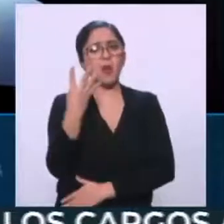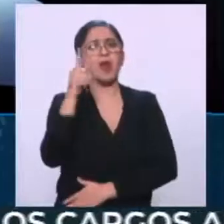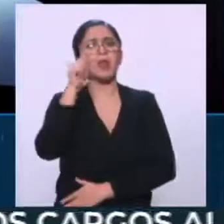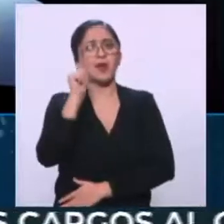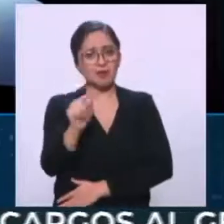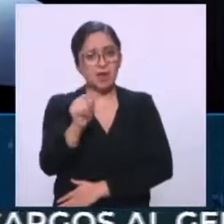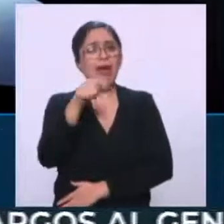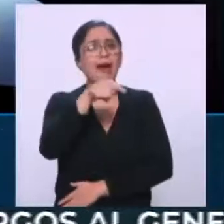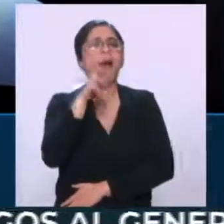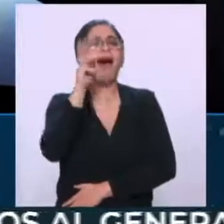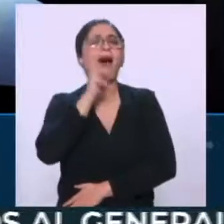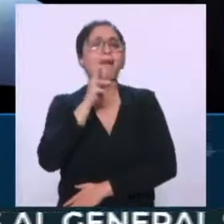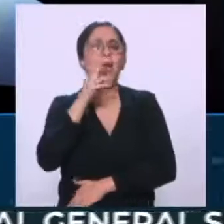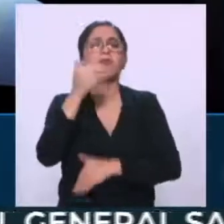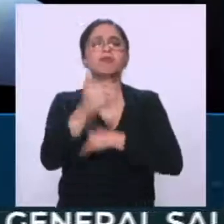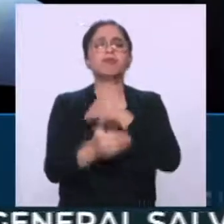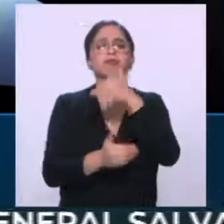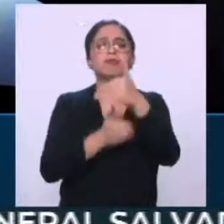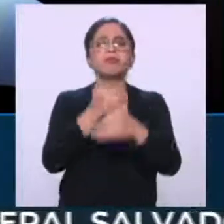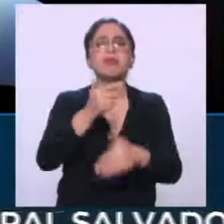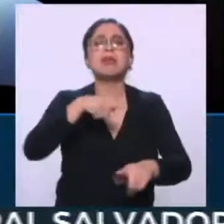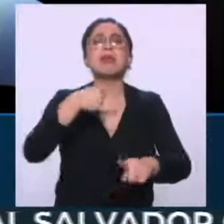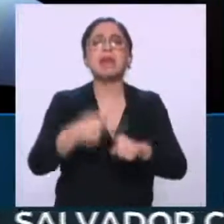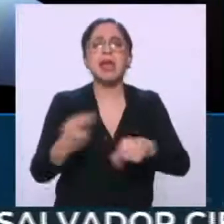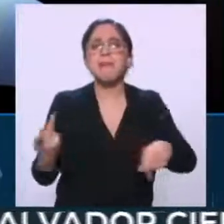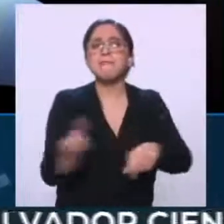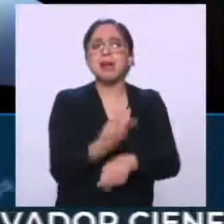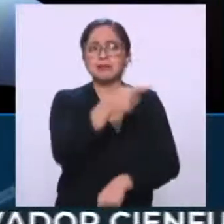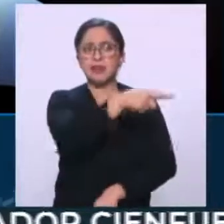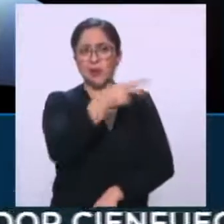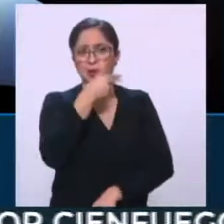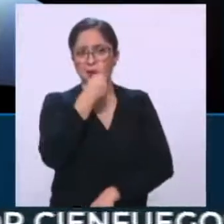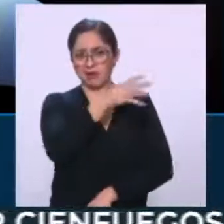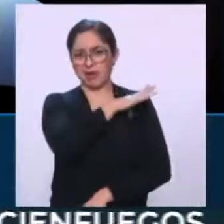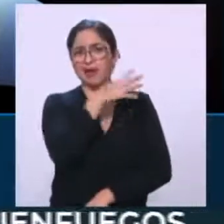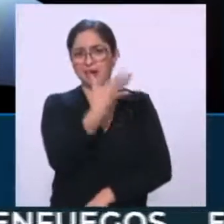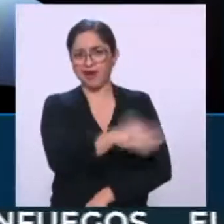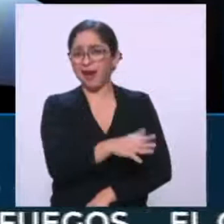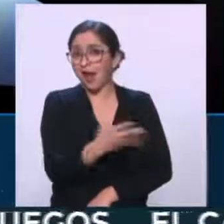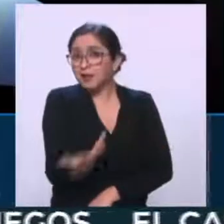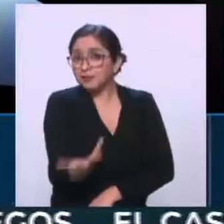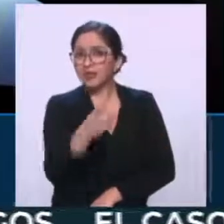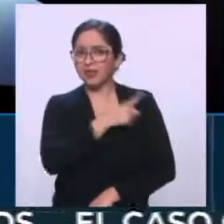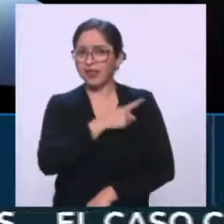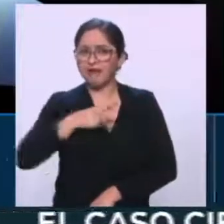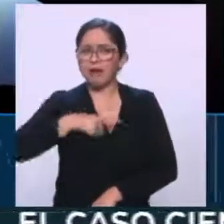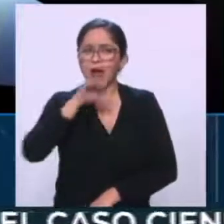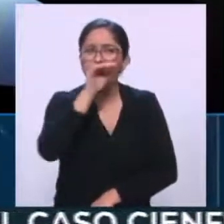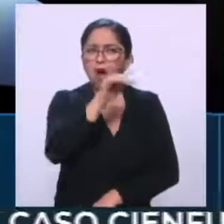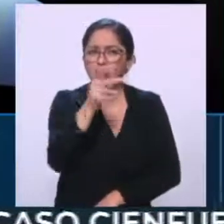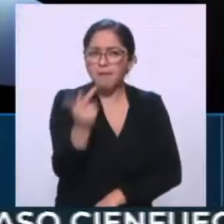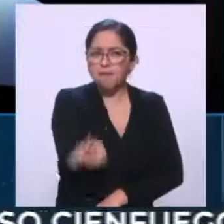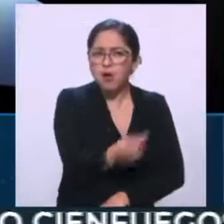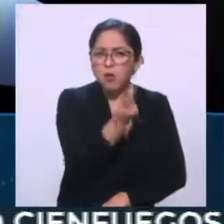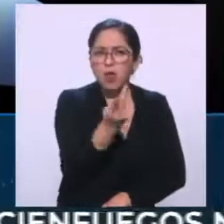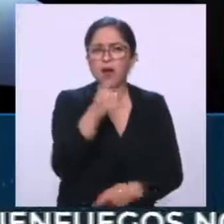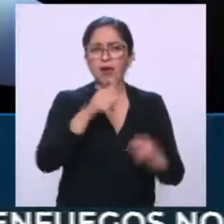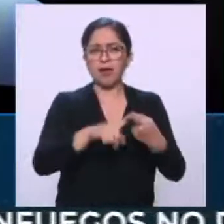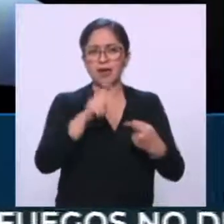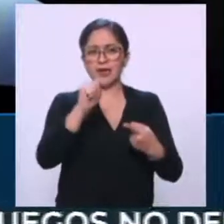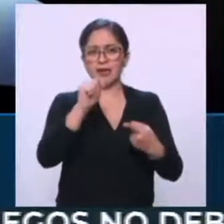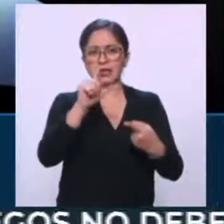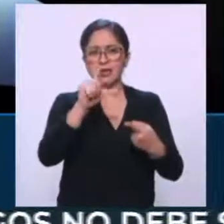transformación, lo que vaya a acontecer con Salvador Cienfuegos, porque además se le tiene que preguntar a este personaje sobre casos como